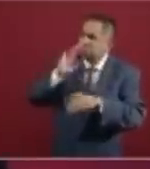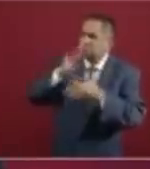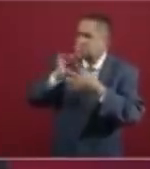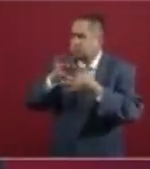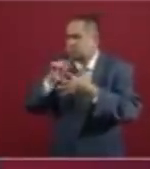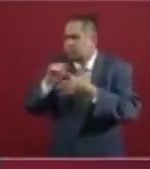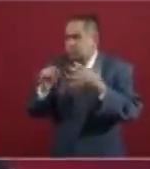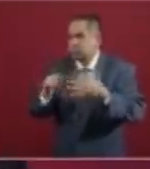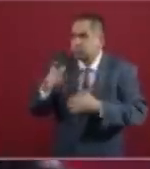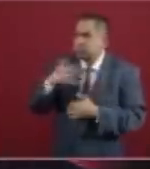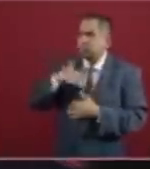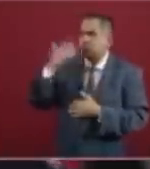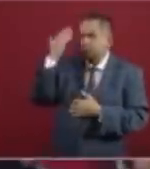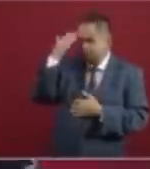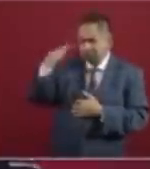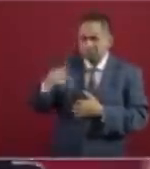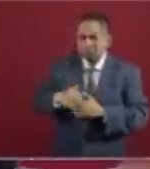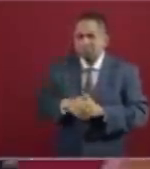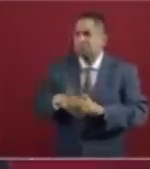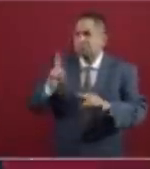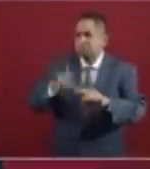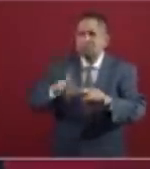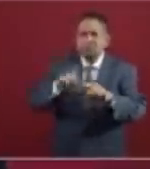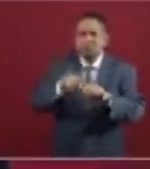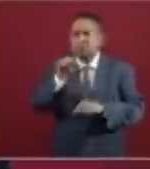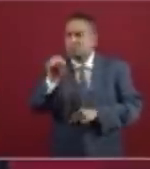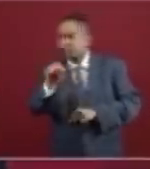que sabe quiénes son